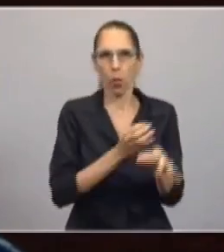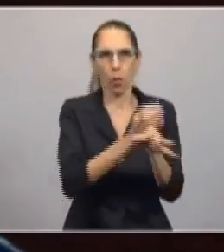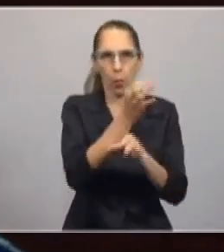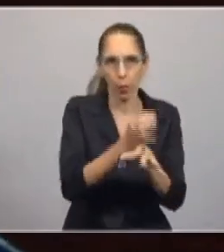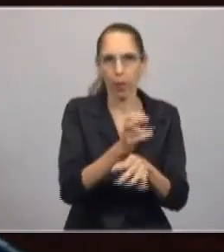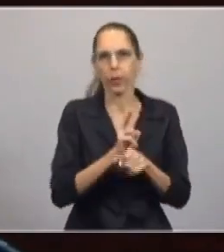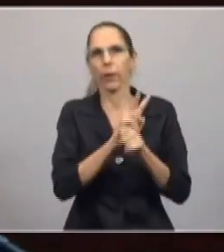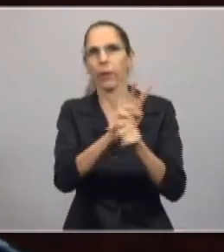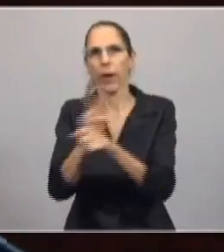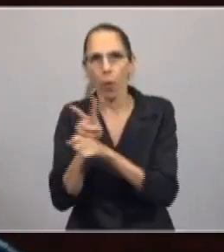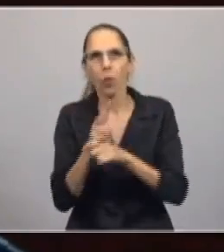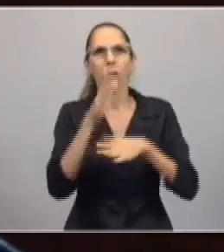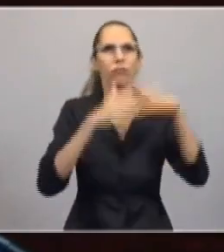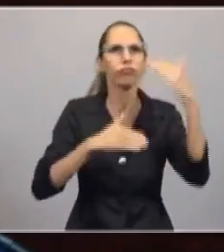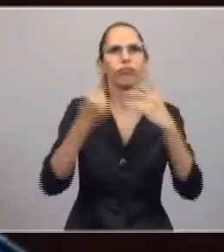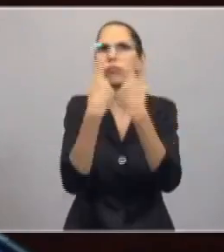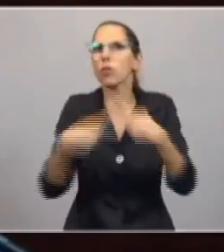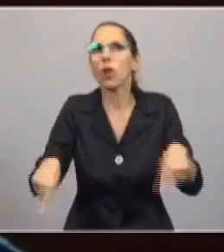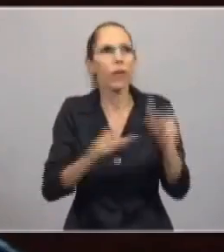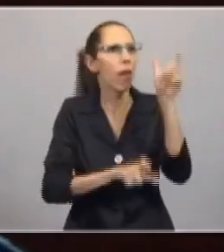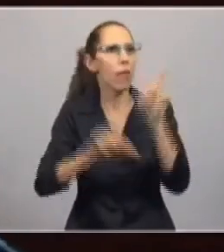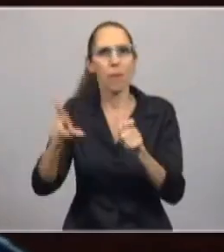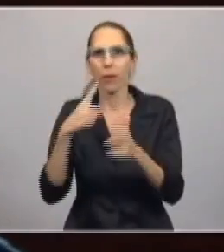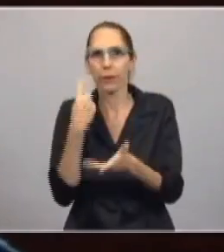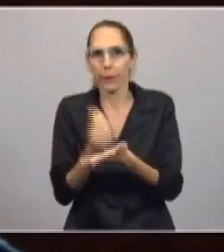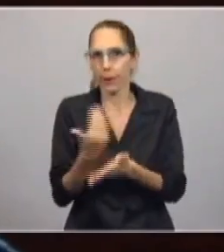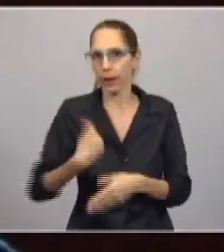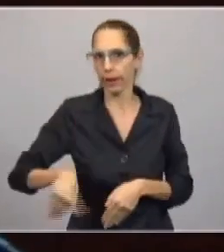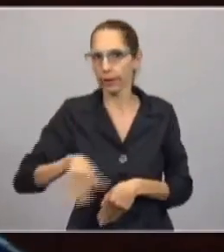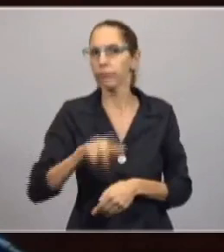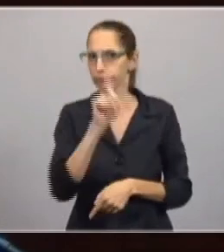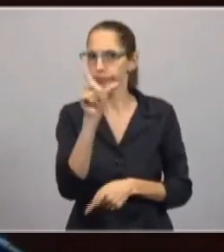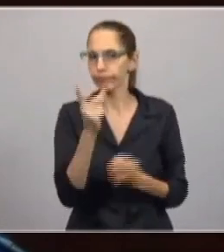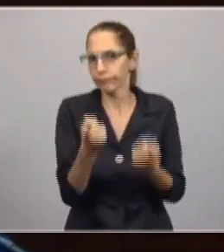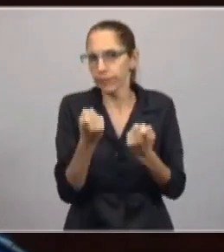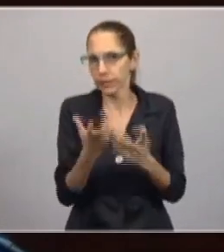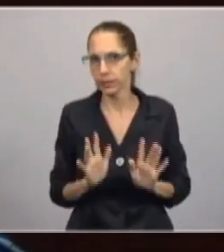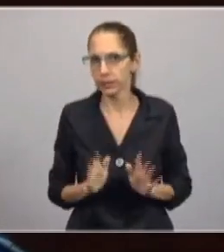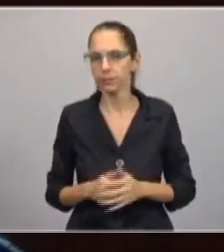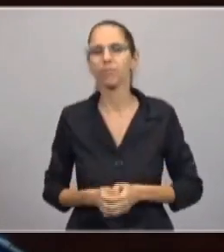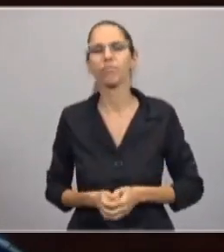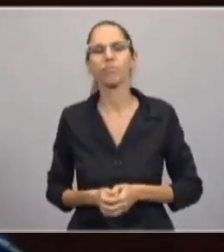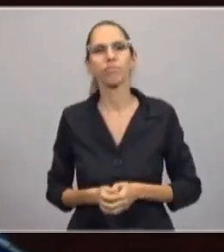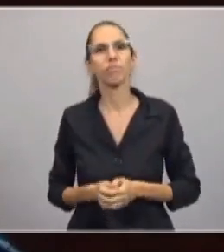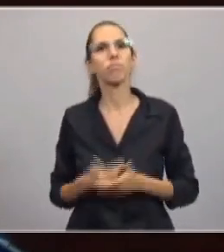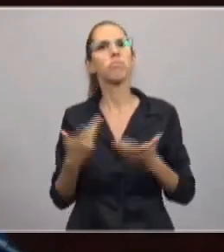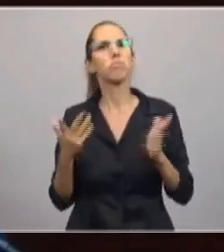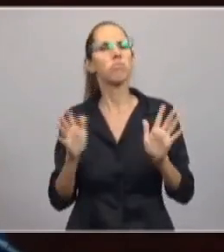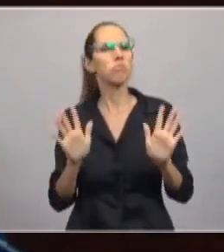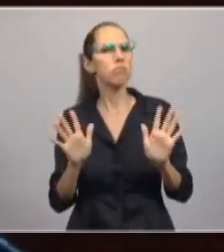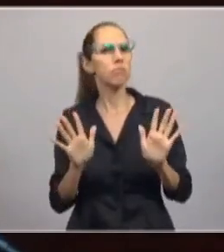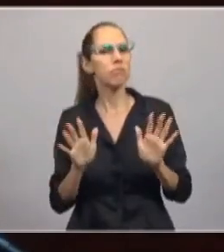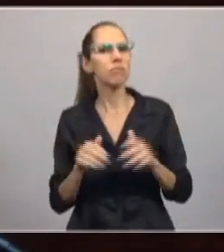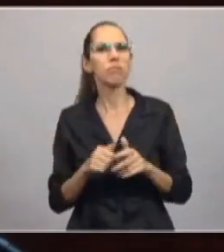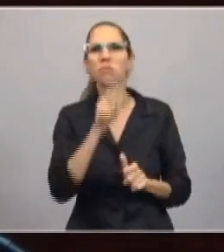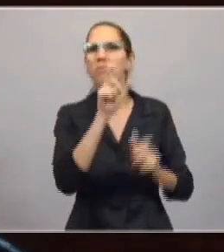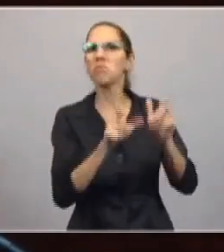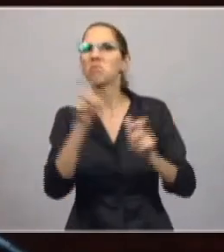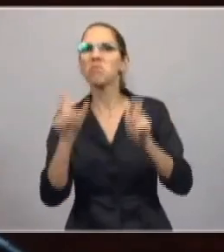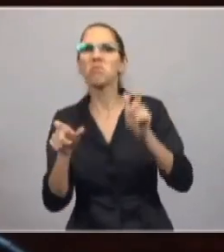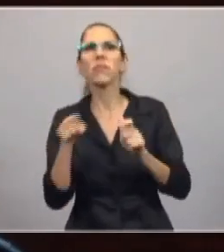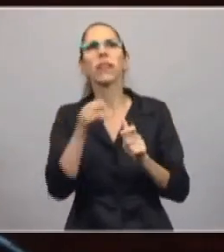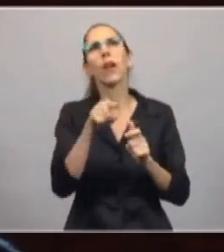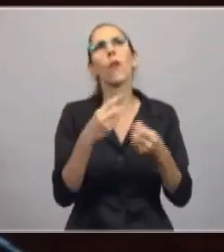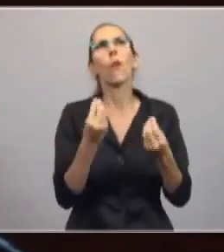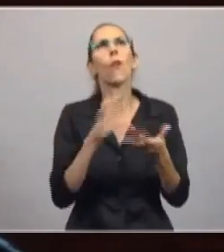la infraestructura que necesita el pueblo argentino y que, para su información, no vive en un modelo